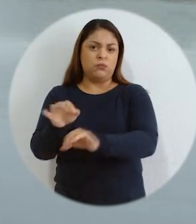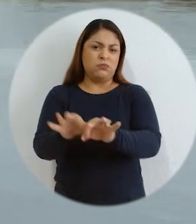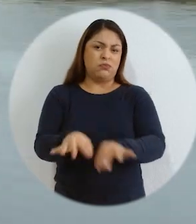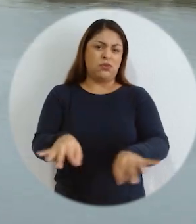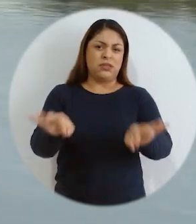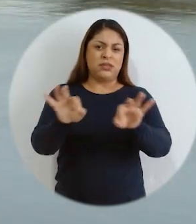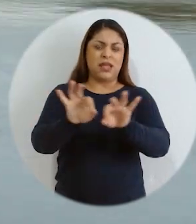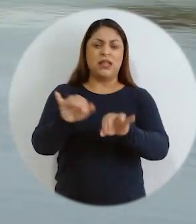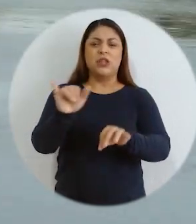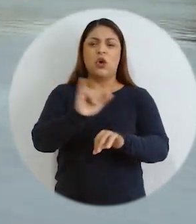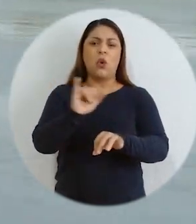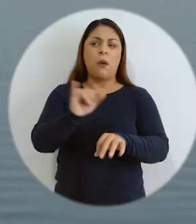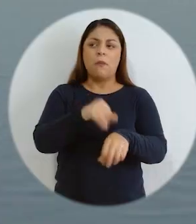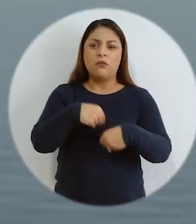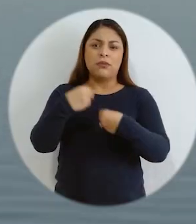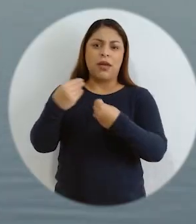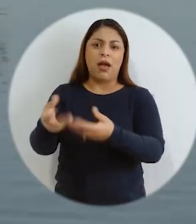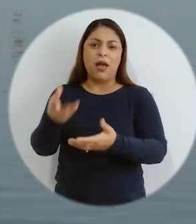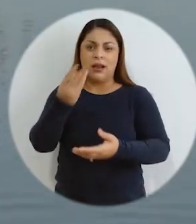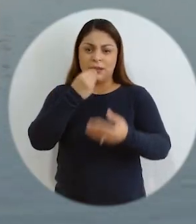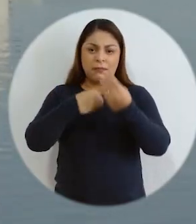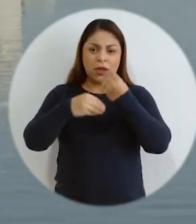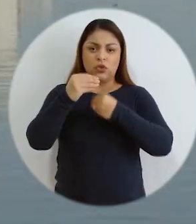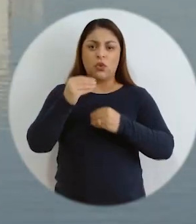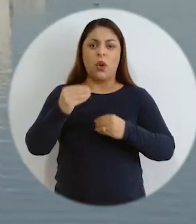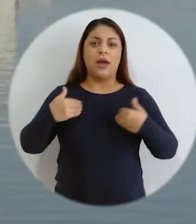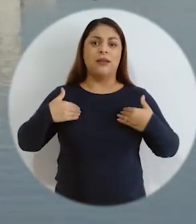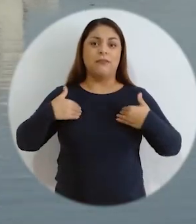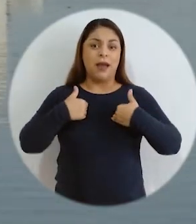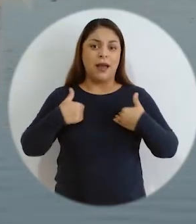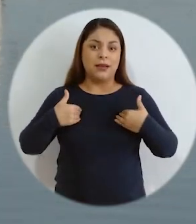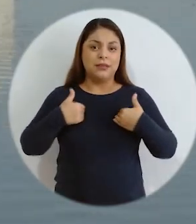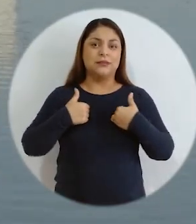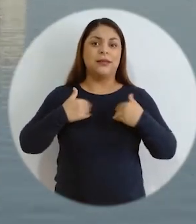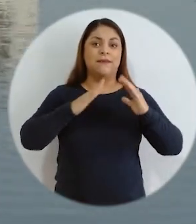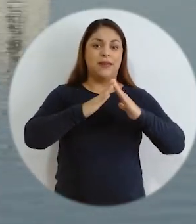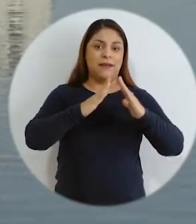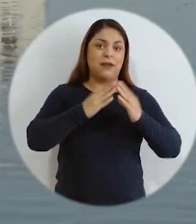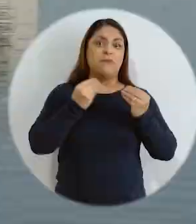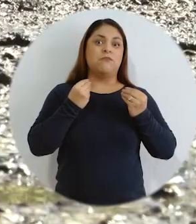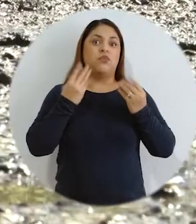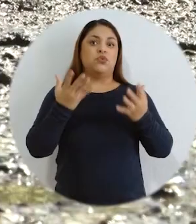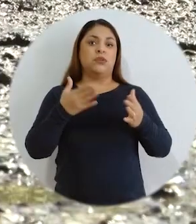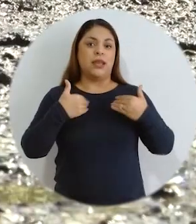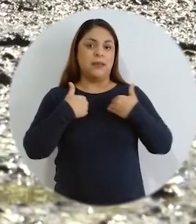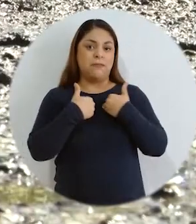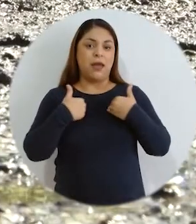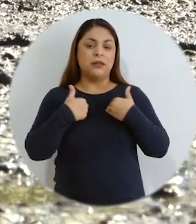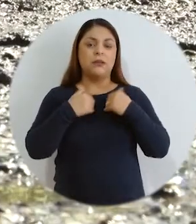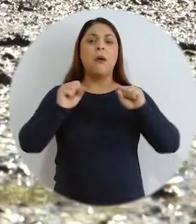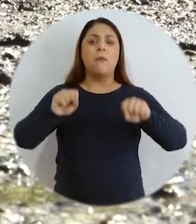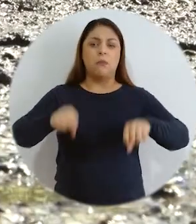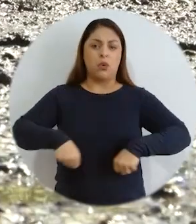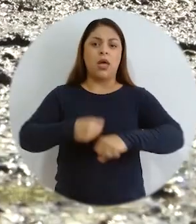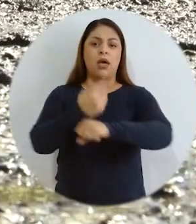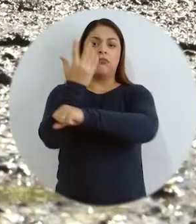en el planeta, ¿verdad? Como fuente de alimento, como fuente de albergue para muchas especies, solo por darle un